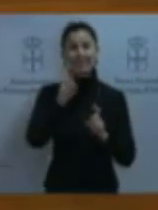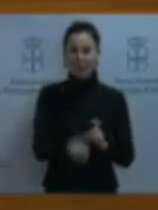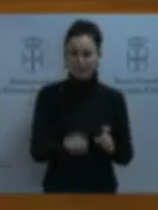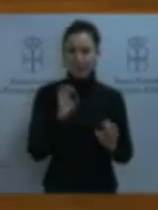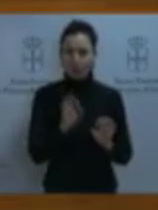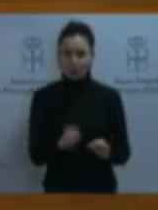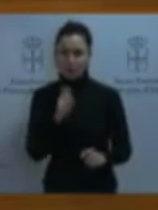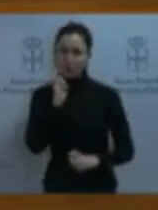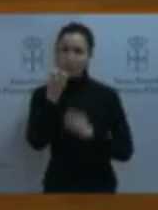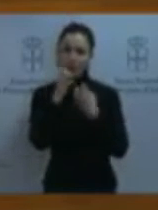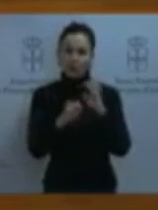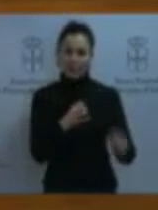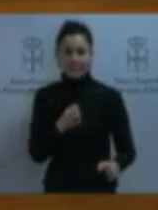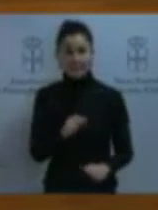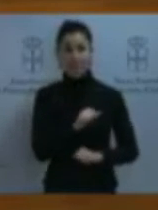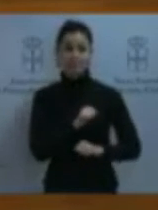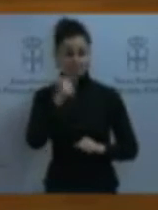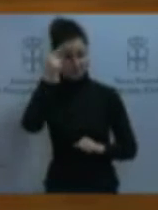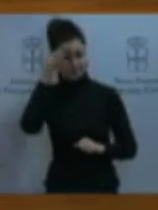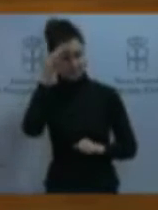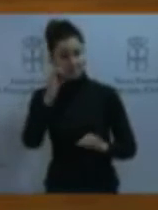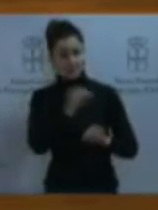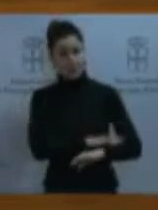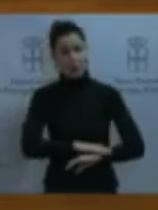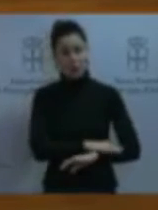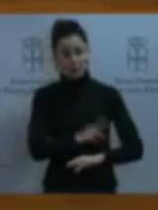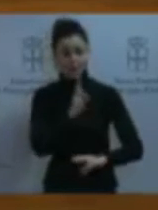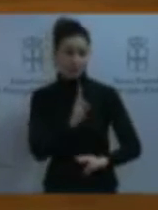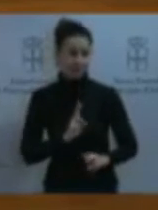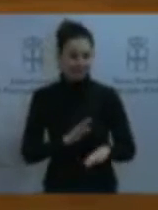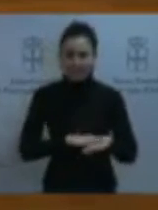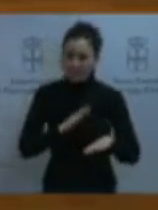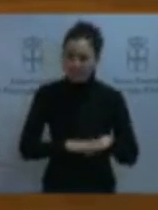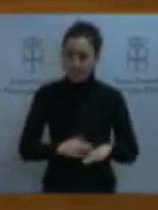menos enmendar en parte el